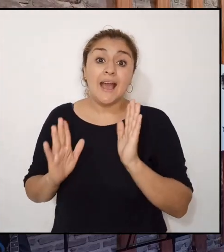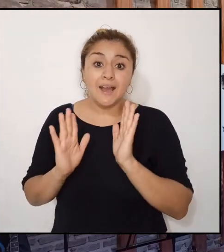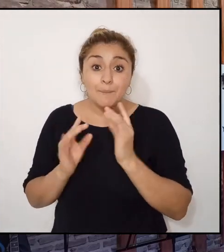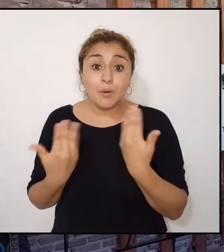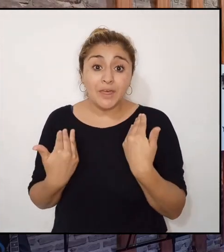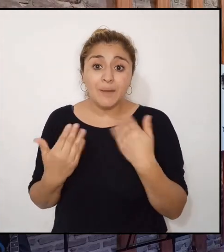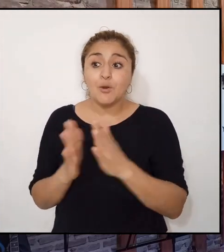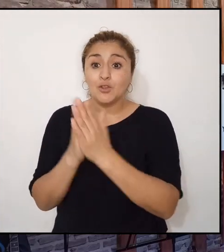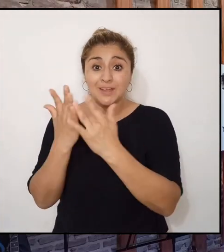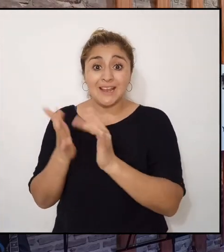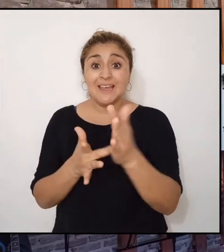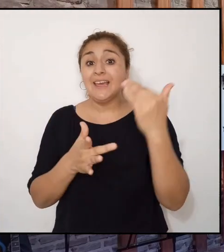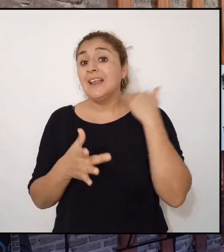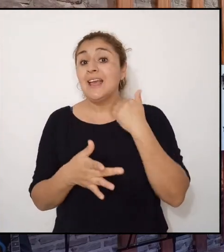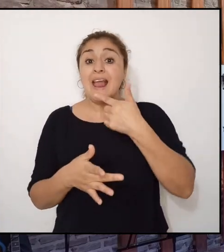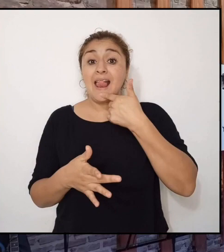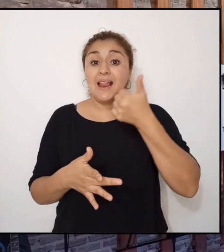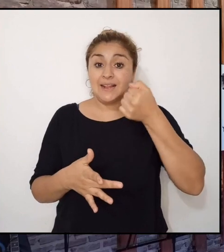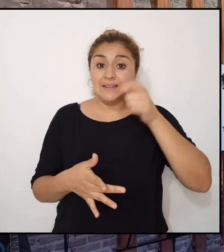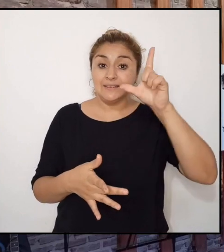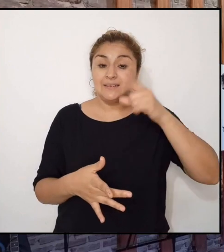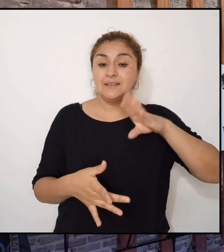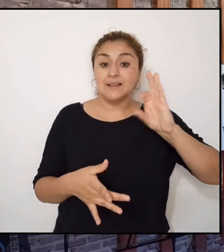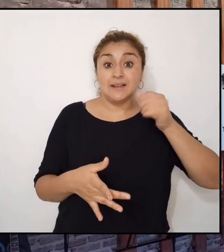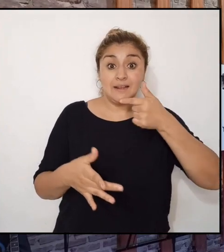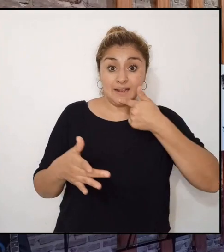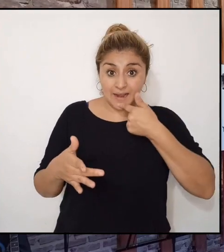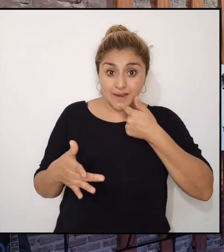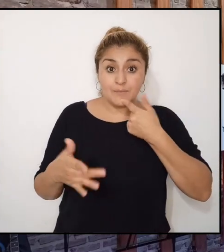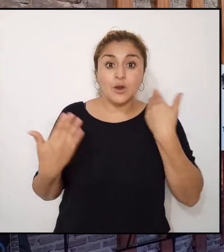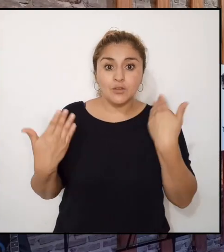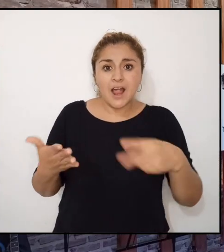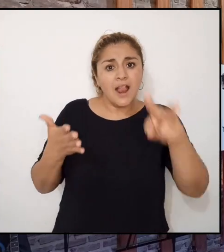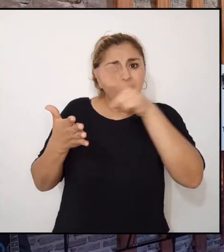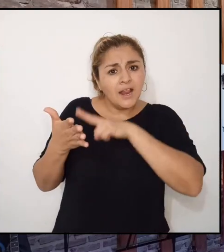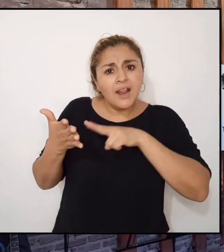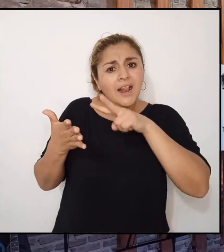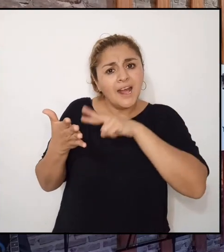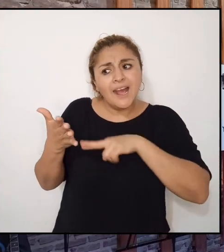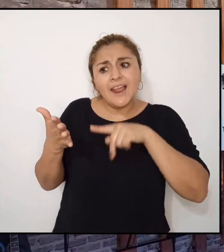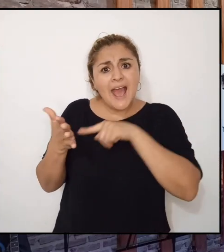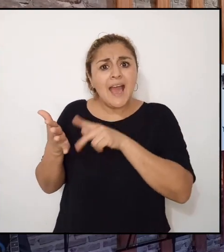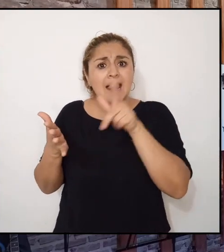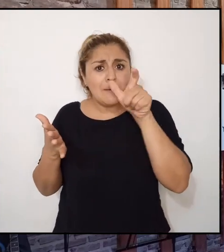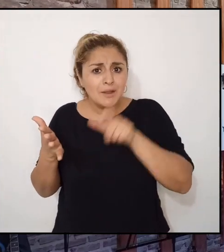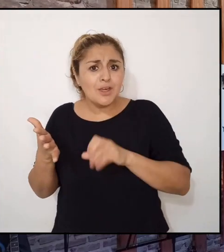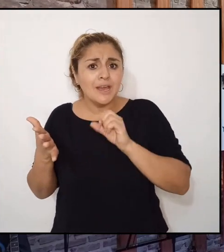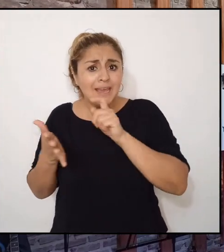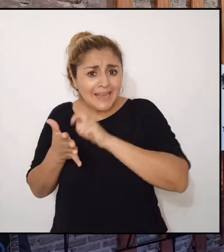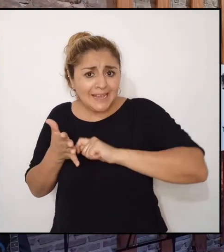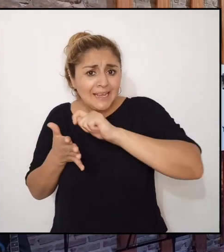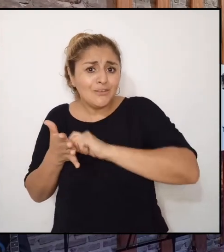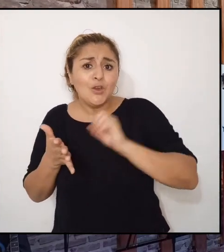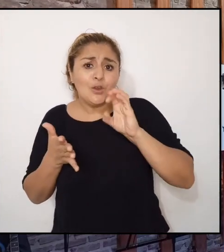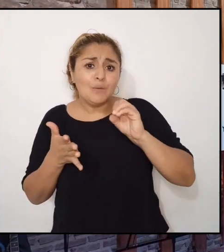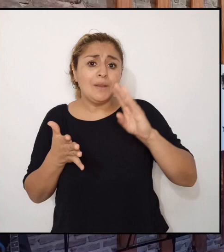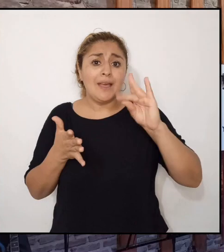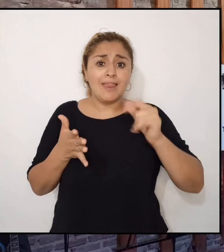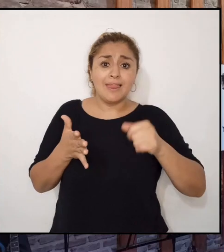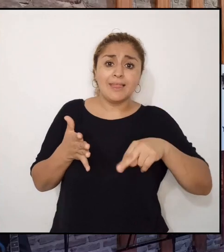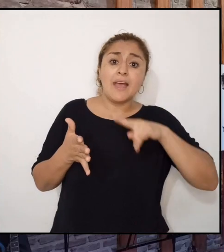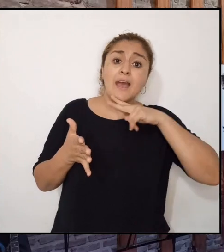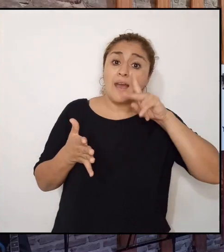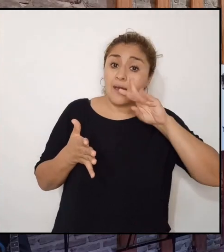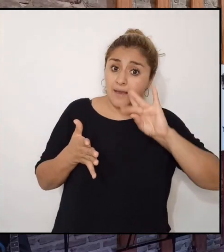en su palabra, que era un hombre conforme al corazón de Dios. Es decir, pero las barbaridades que hizo David. Sí, es verdad, hizo barbaridades.